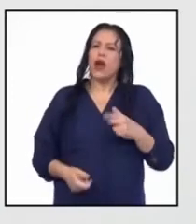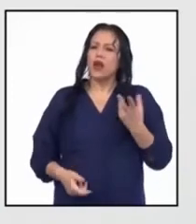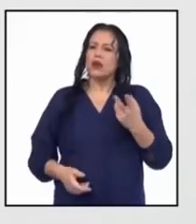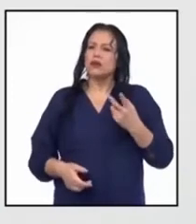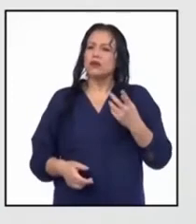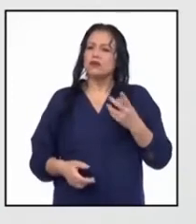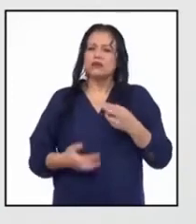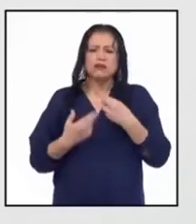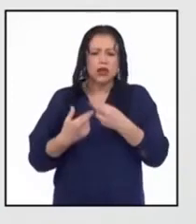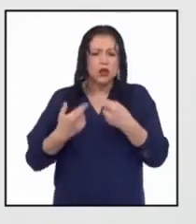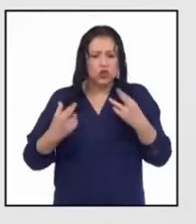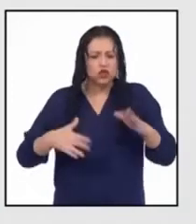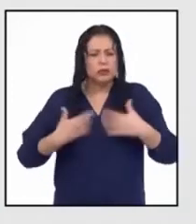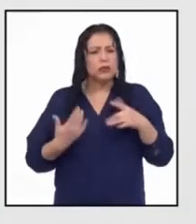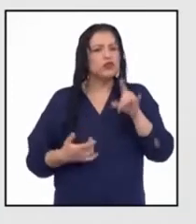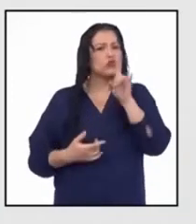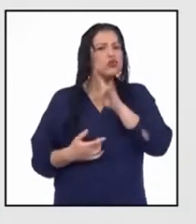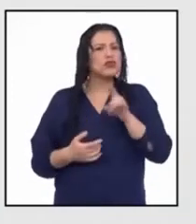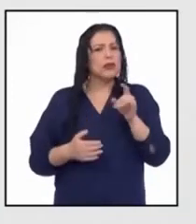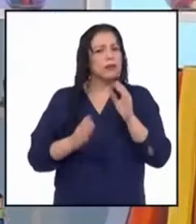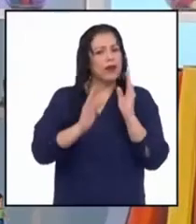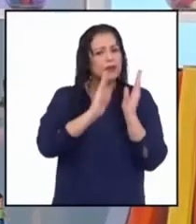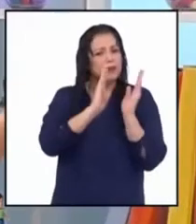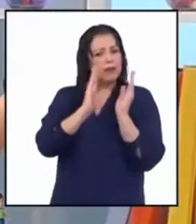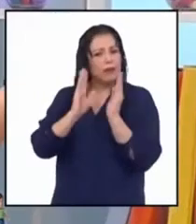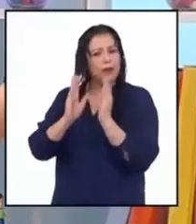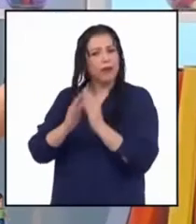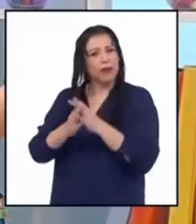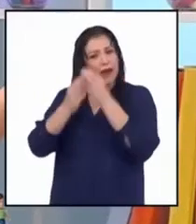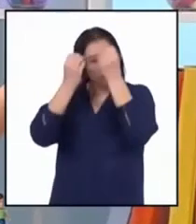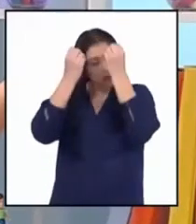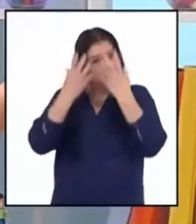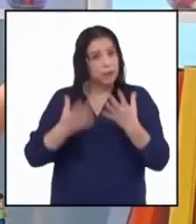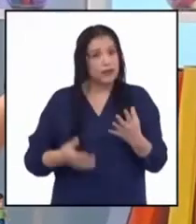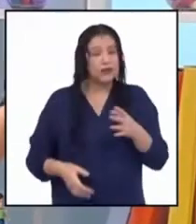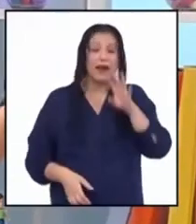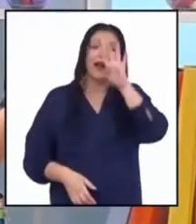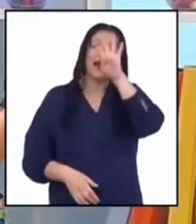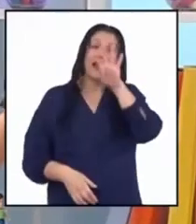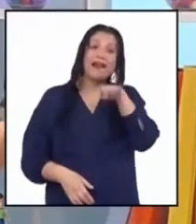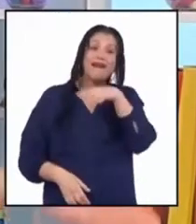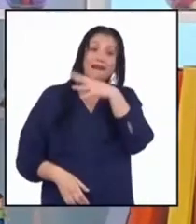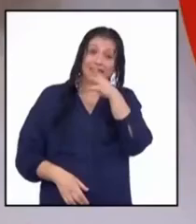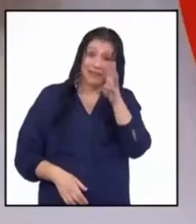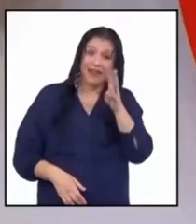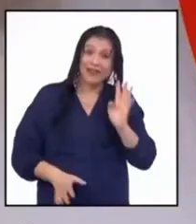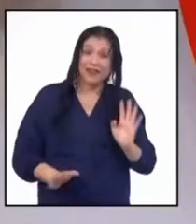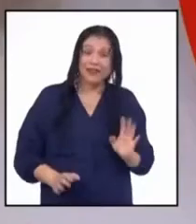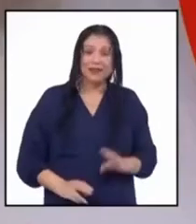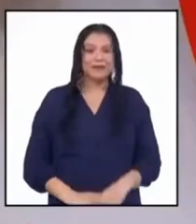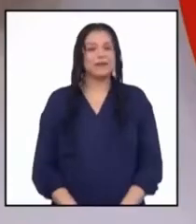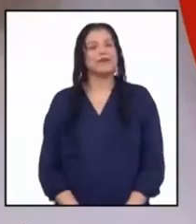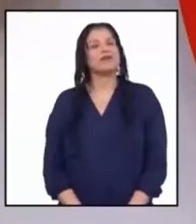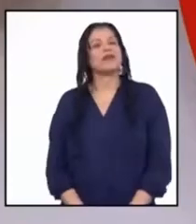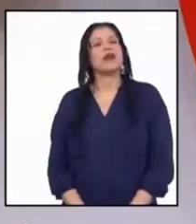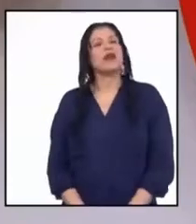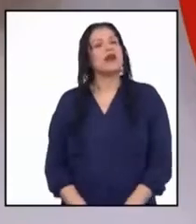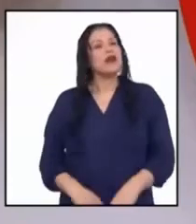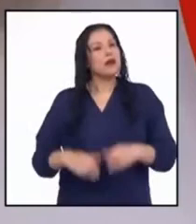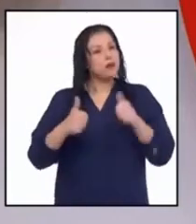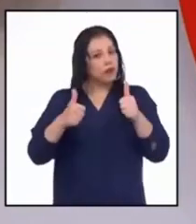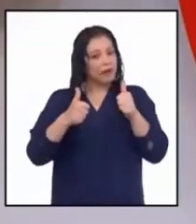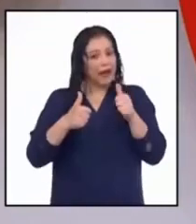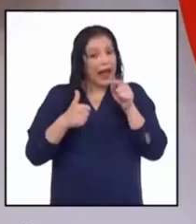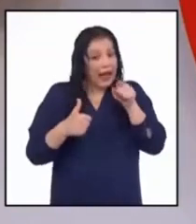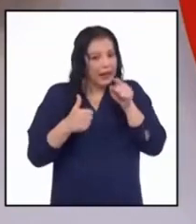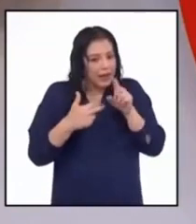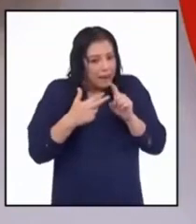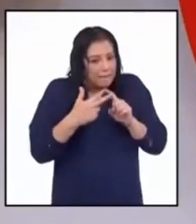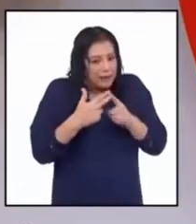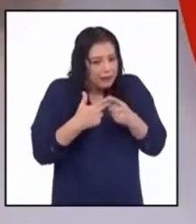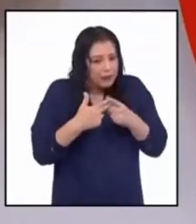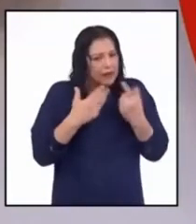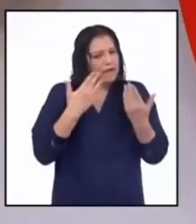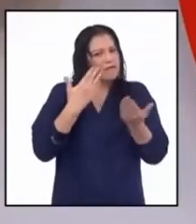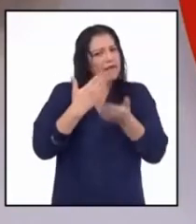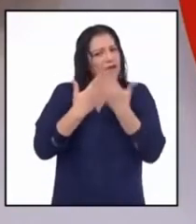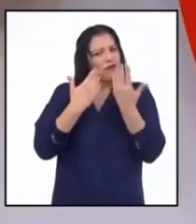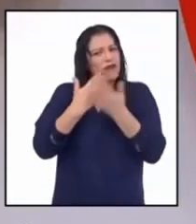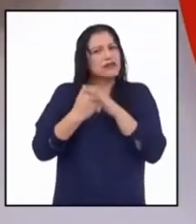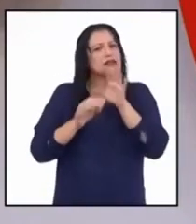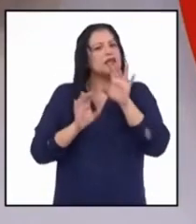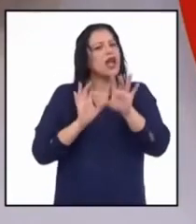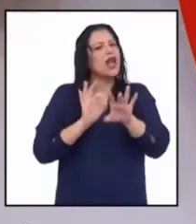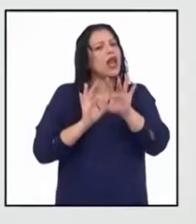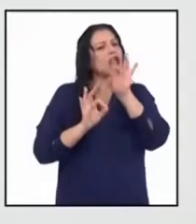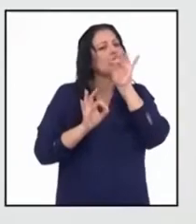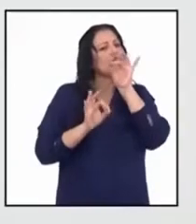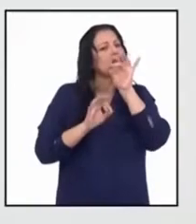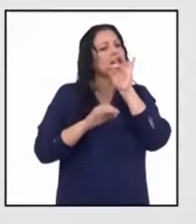podemos usar para organizar nuestros datos? Nuestra tabla de frecuencias, profesora. Claro, a partir de ahí se nos facilita elegir el